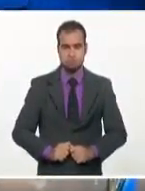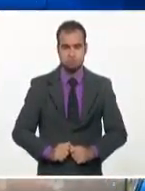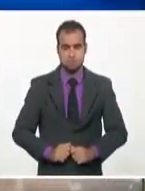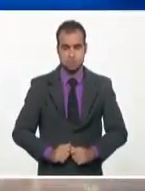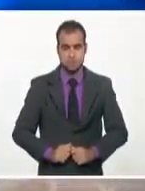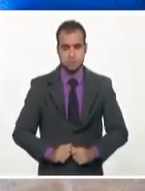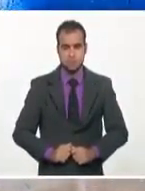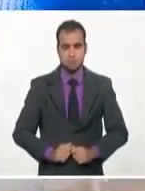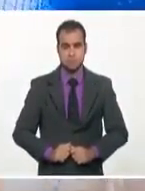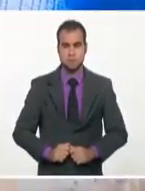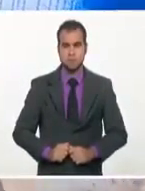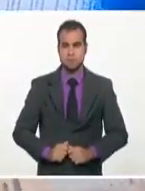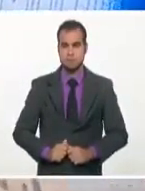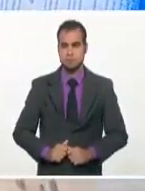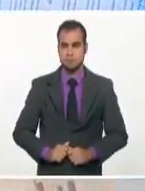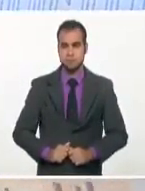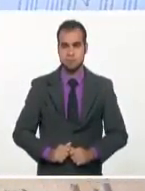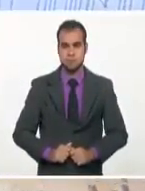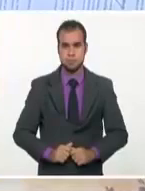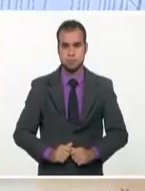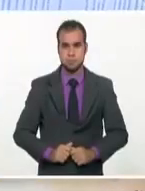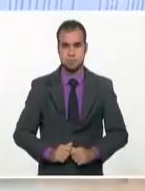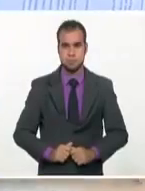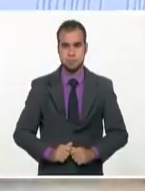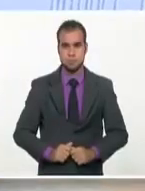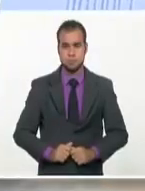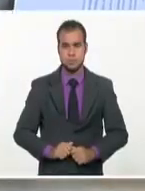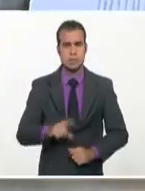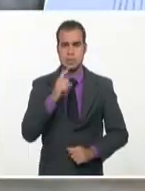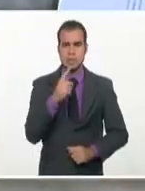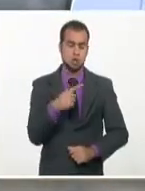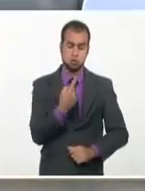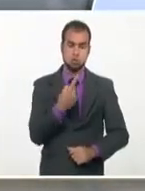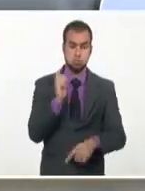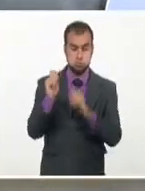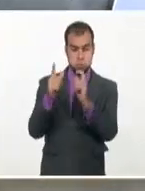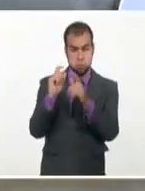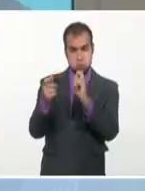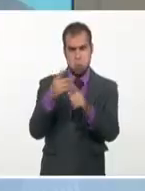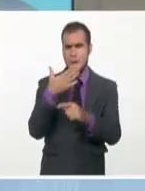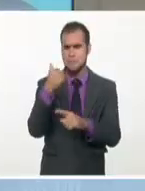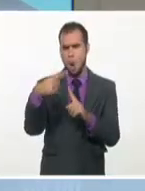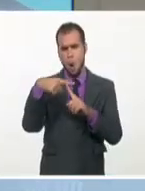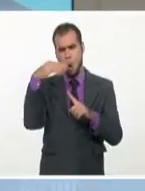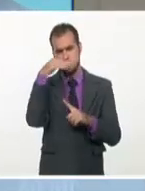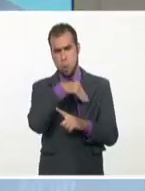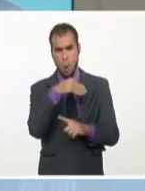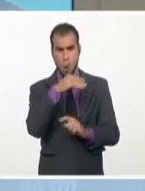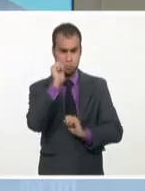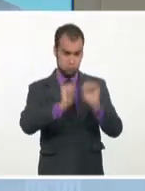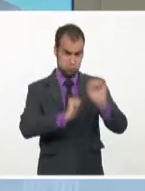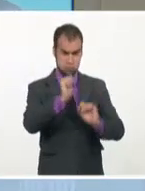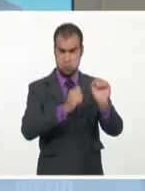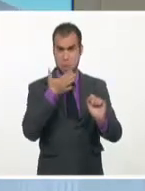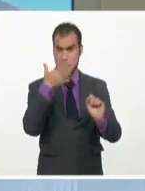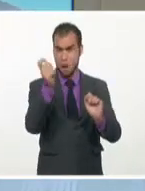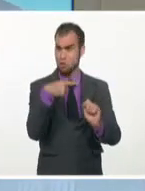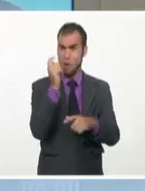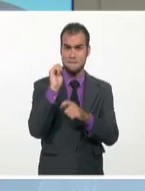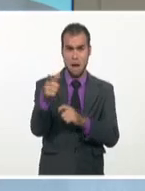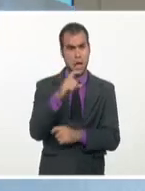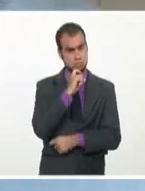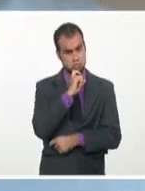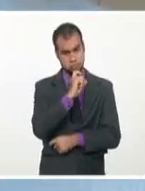acceder a las mejores tecnologías, a las mejores bombas que se producen en el mundo, porque realmente